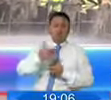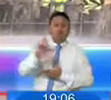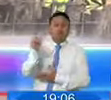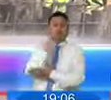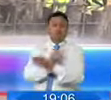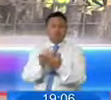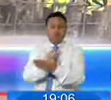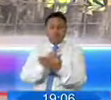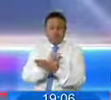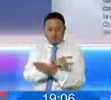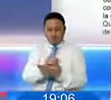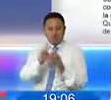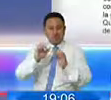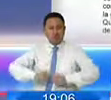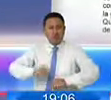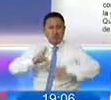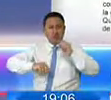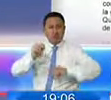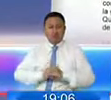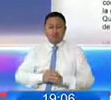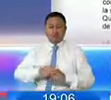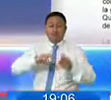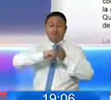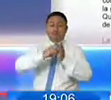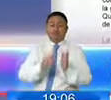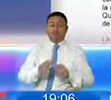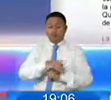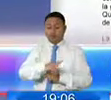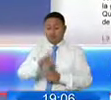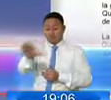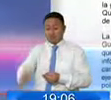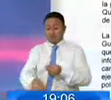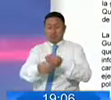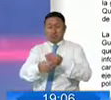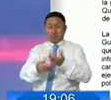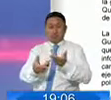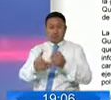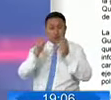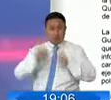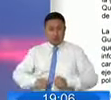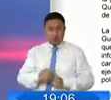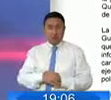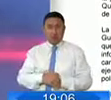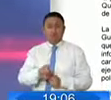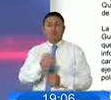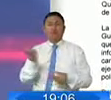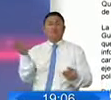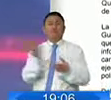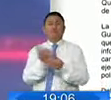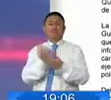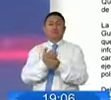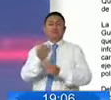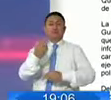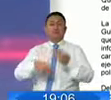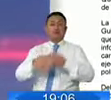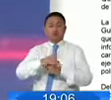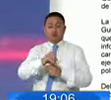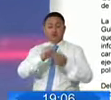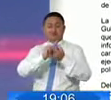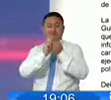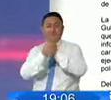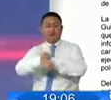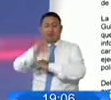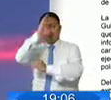a nivel de factibilidad. Para la Contraloría, incorporar este término factibilidad en el acta de negociación se modificaría